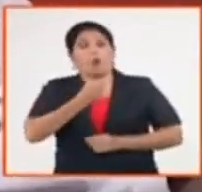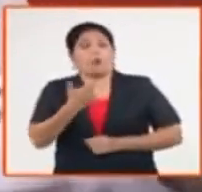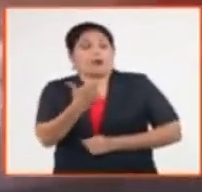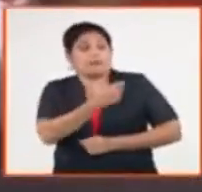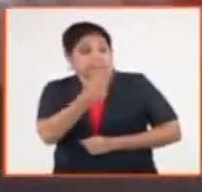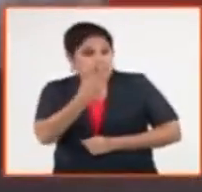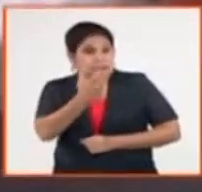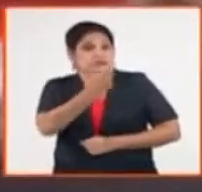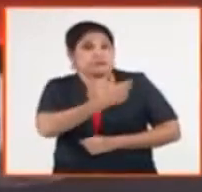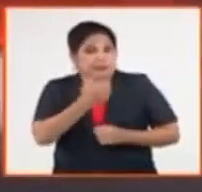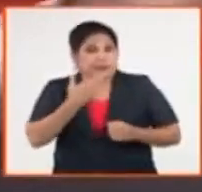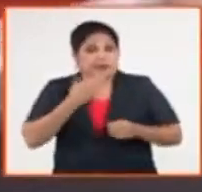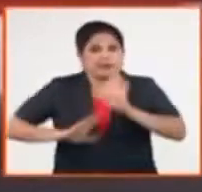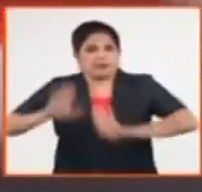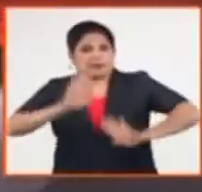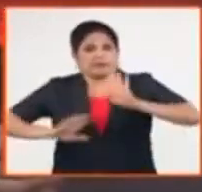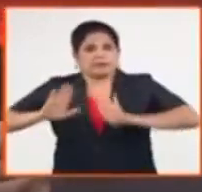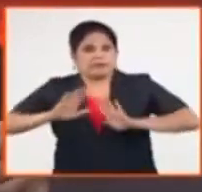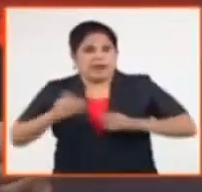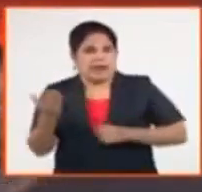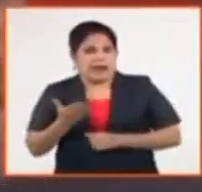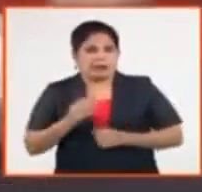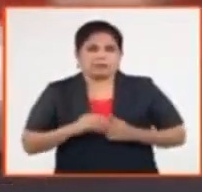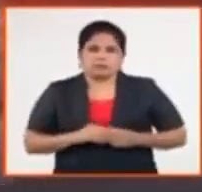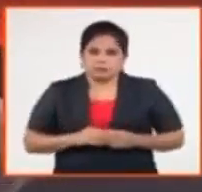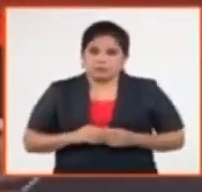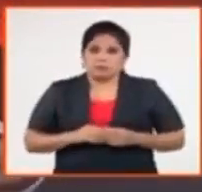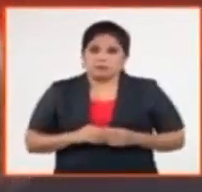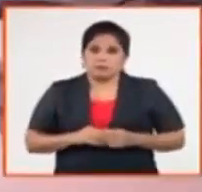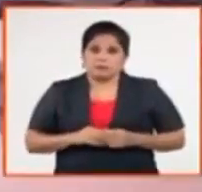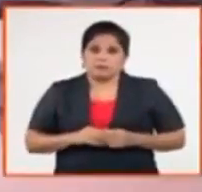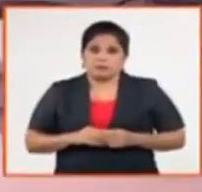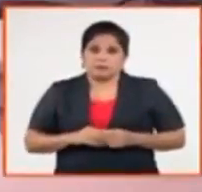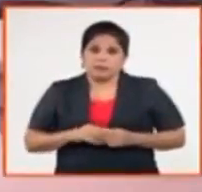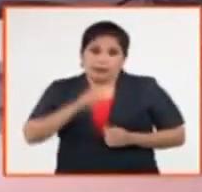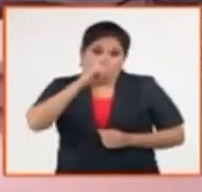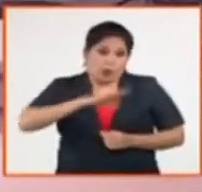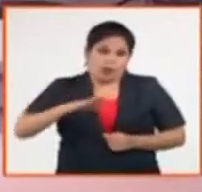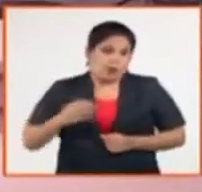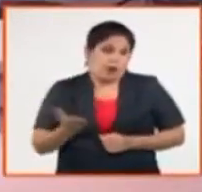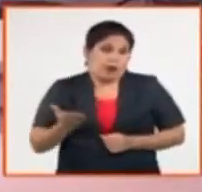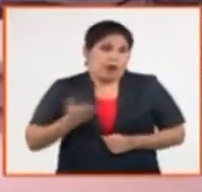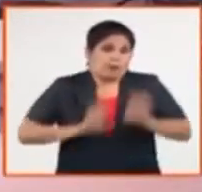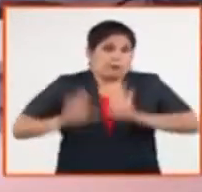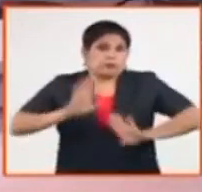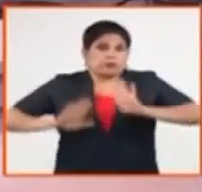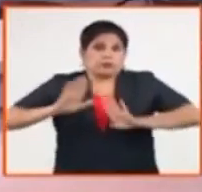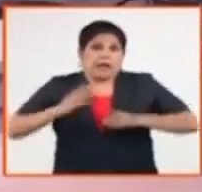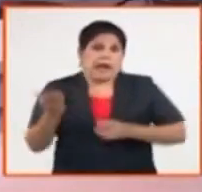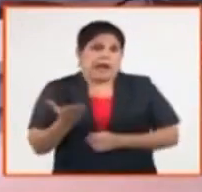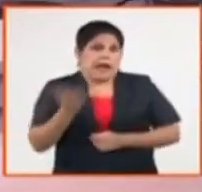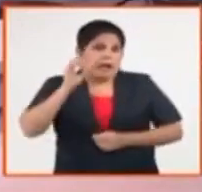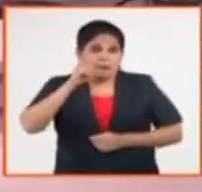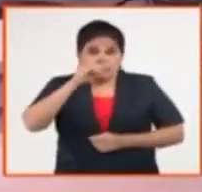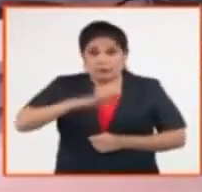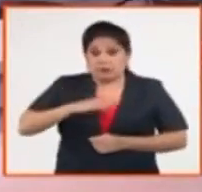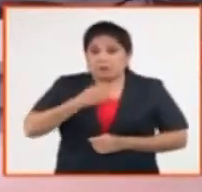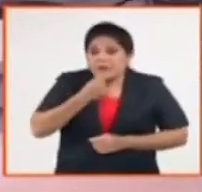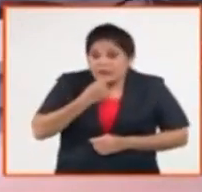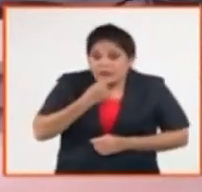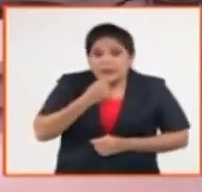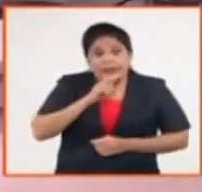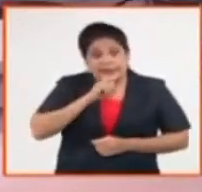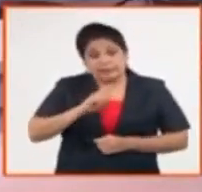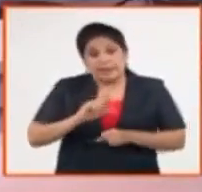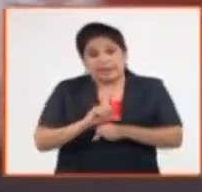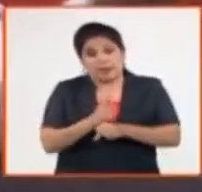o joven. De hecho, se han dado datos, las vacunas, que los niños han tenido mucha más respuesta que los adultos y mucho más que los